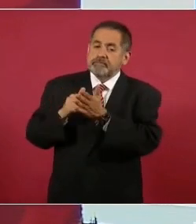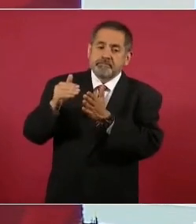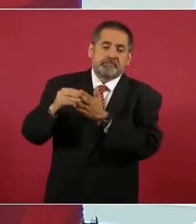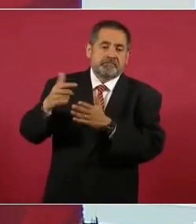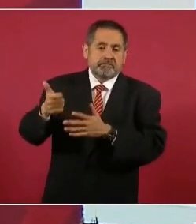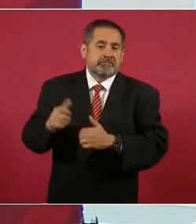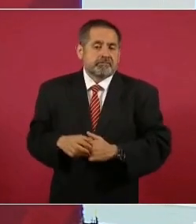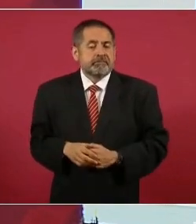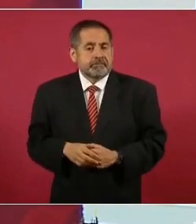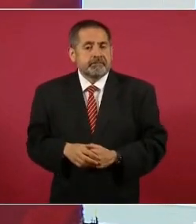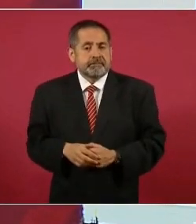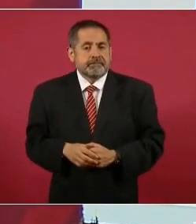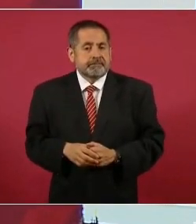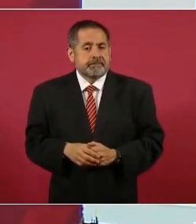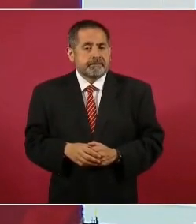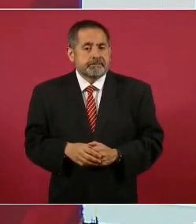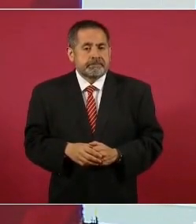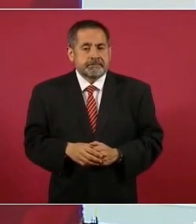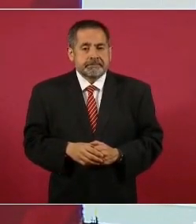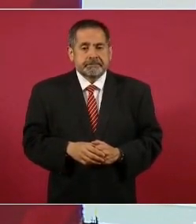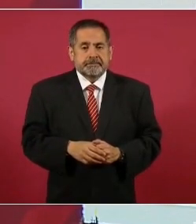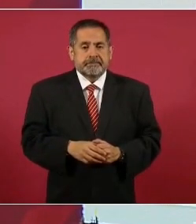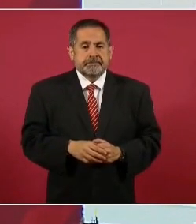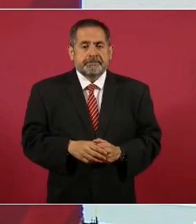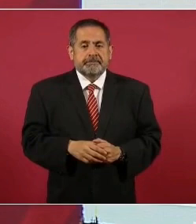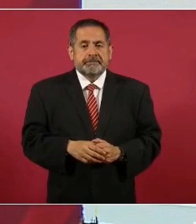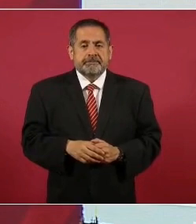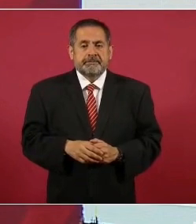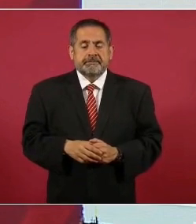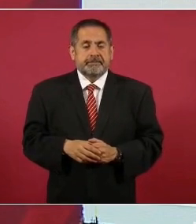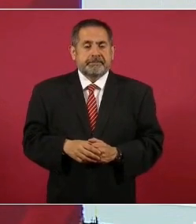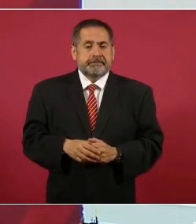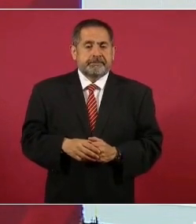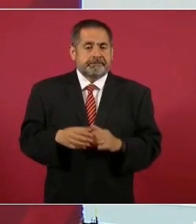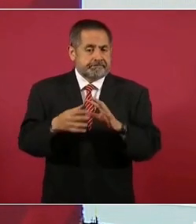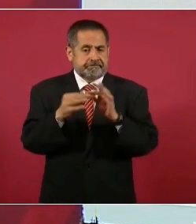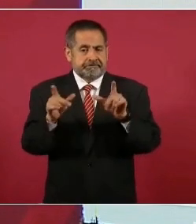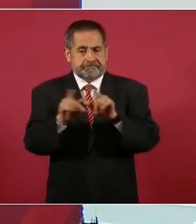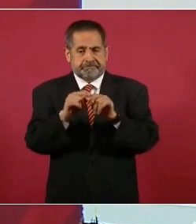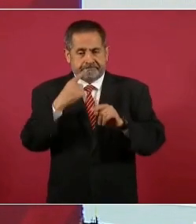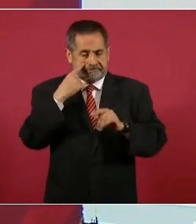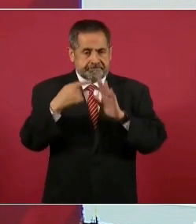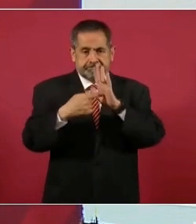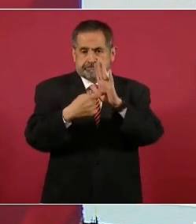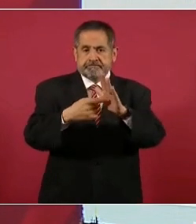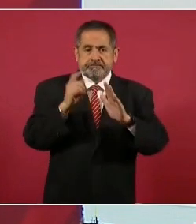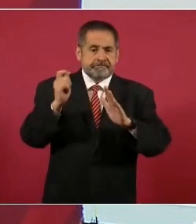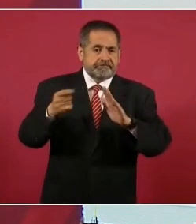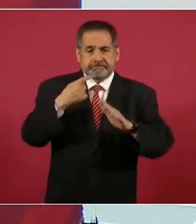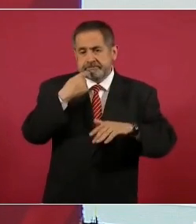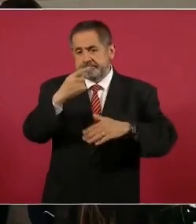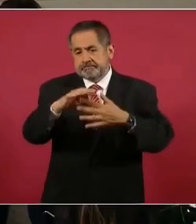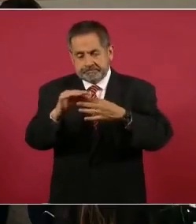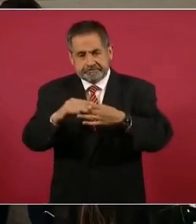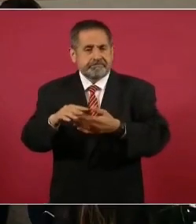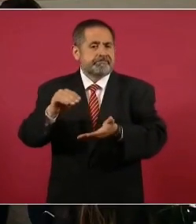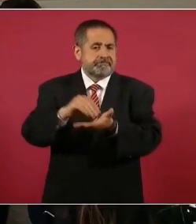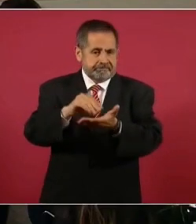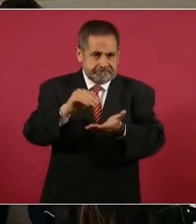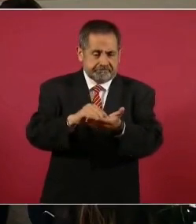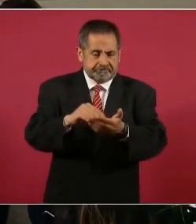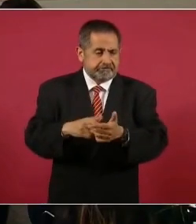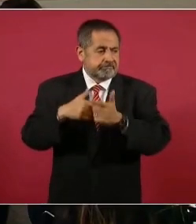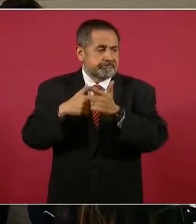de pesos adelante solamente aquí decir que ese sí